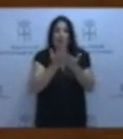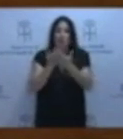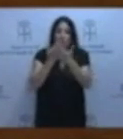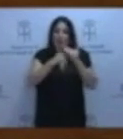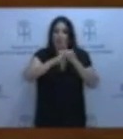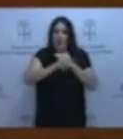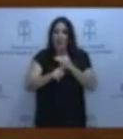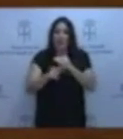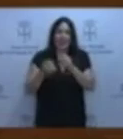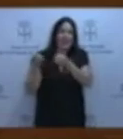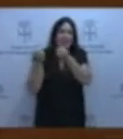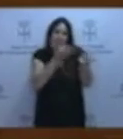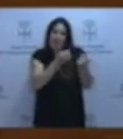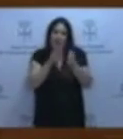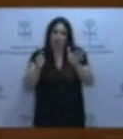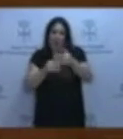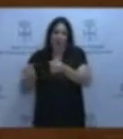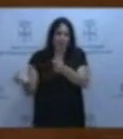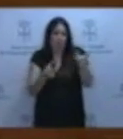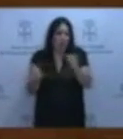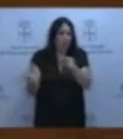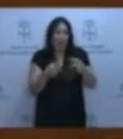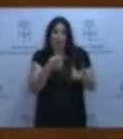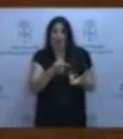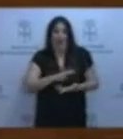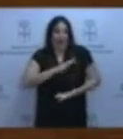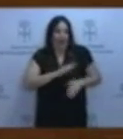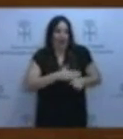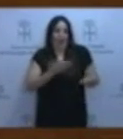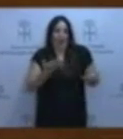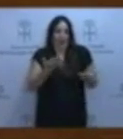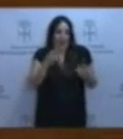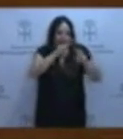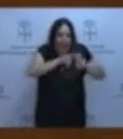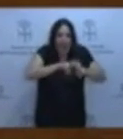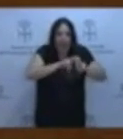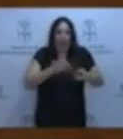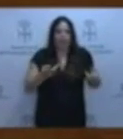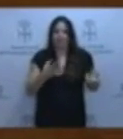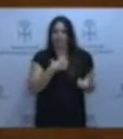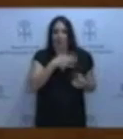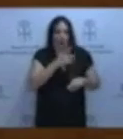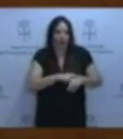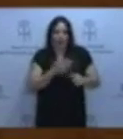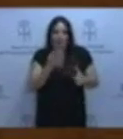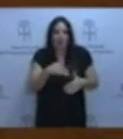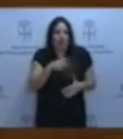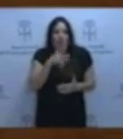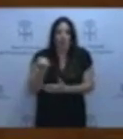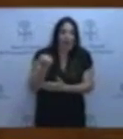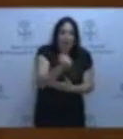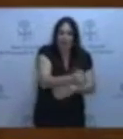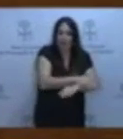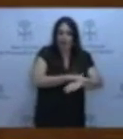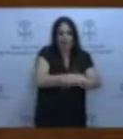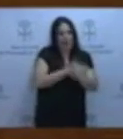y tráilers de información con cajas de documentación y no tenía capacidad material de analizar la documentación que estaba recibiendo porque no tenía apoyo del Gobierno, porque